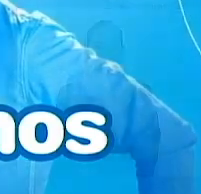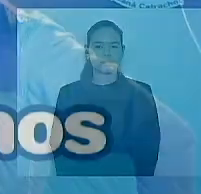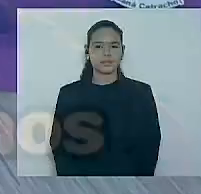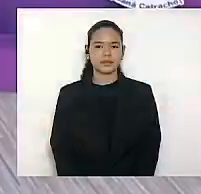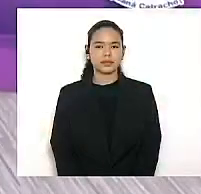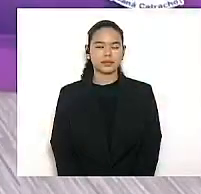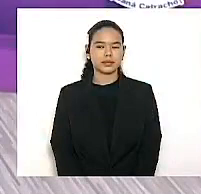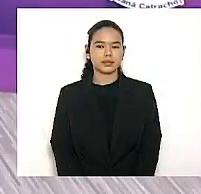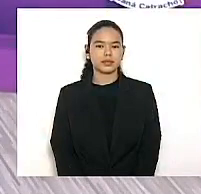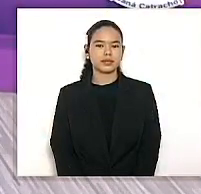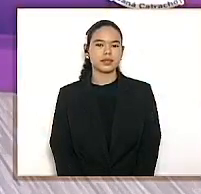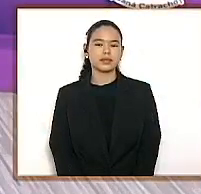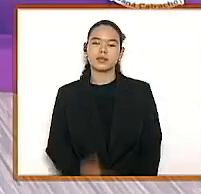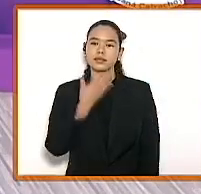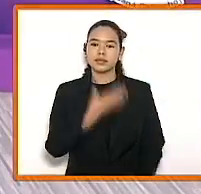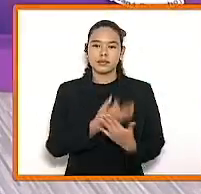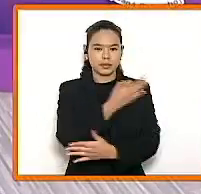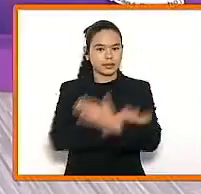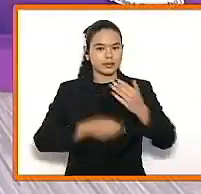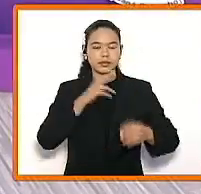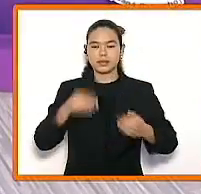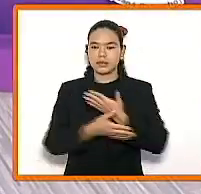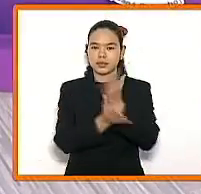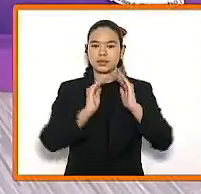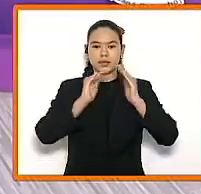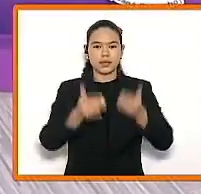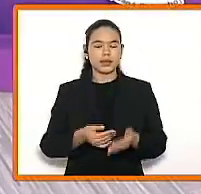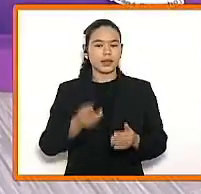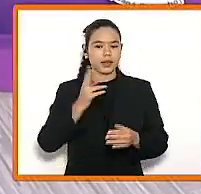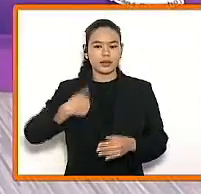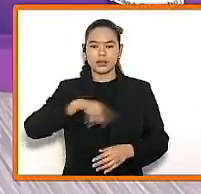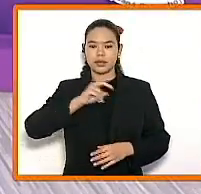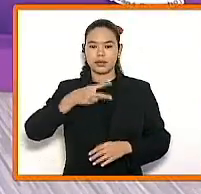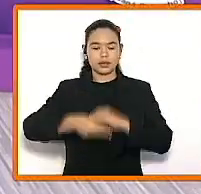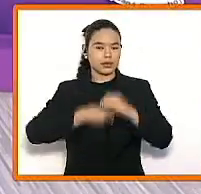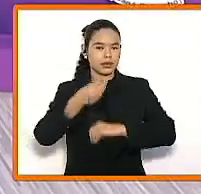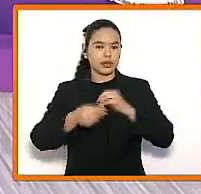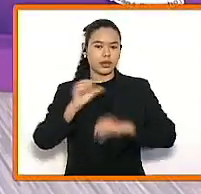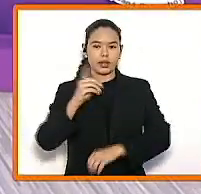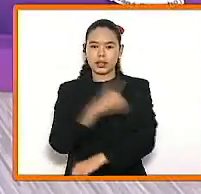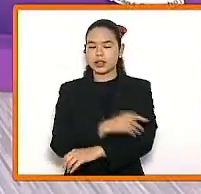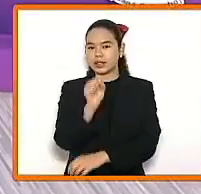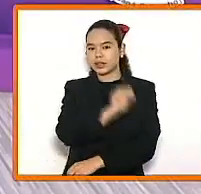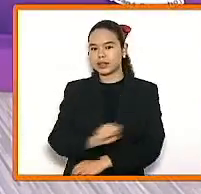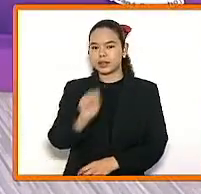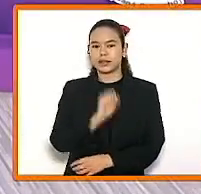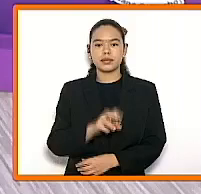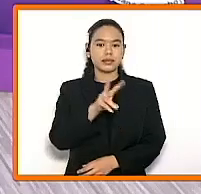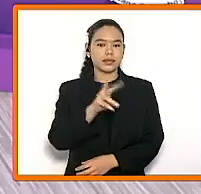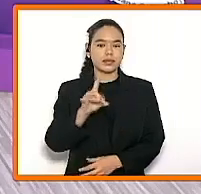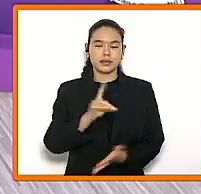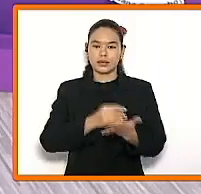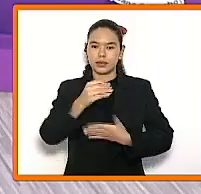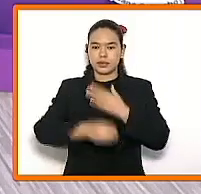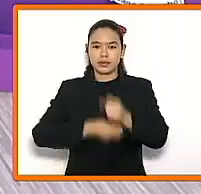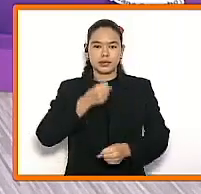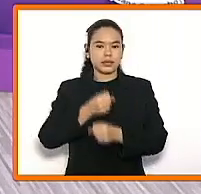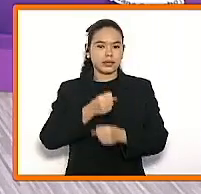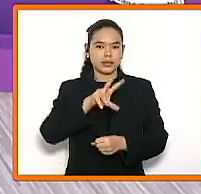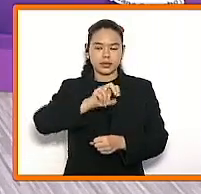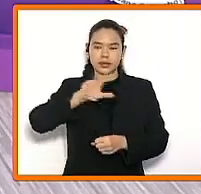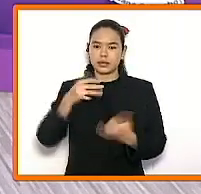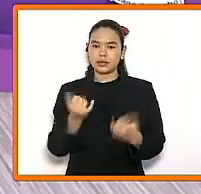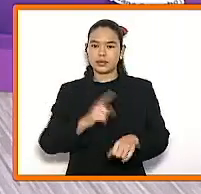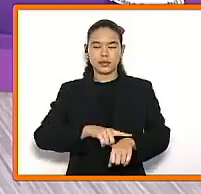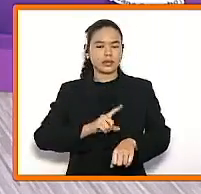vida. Buenas tardes, Honduras. Bienvenidos a nuestro segundo sorteo de hoy, sábado 28 de octubre del año 2023. El reloj